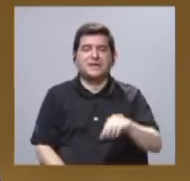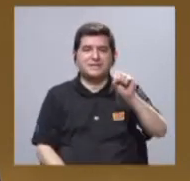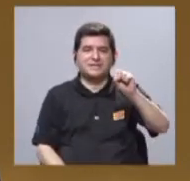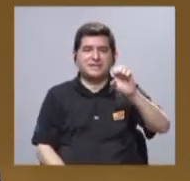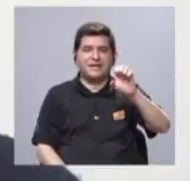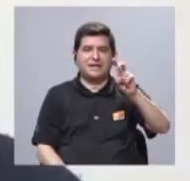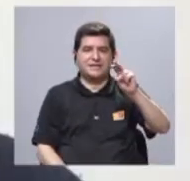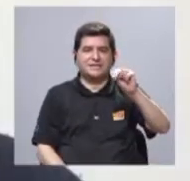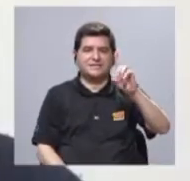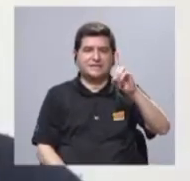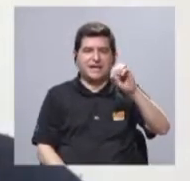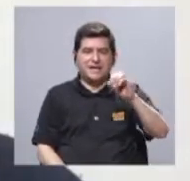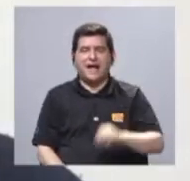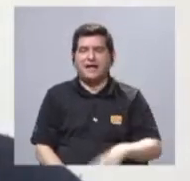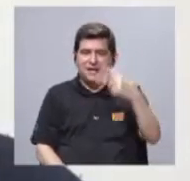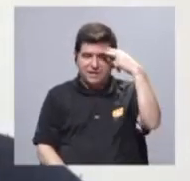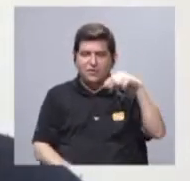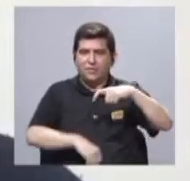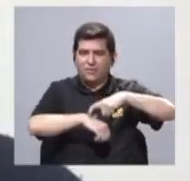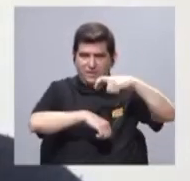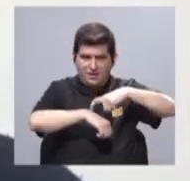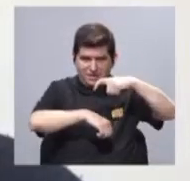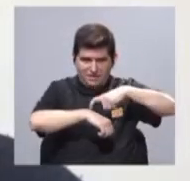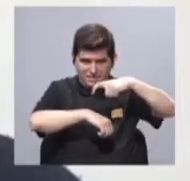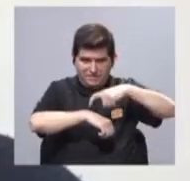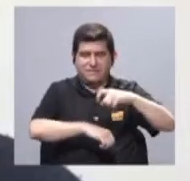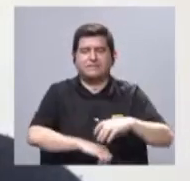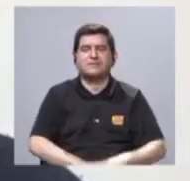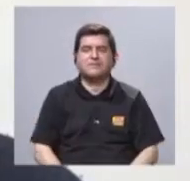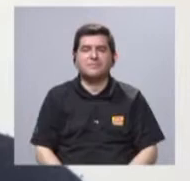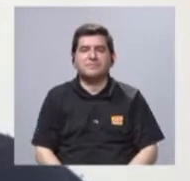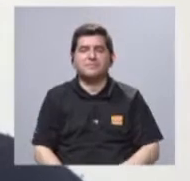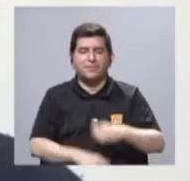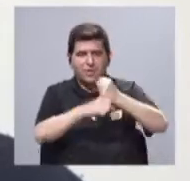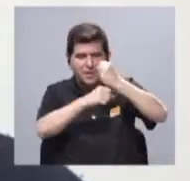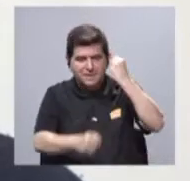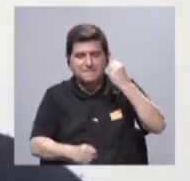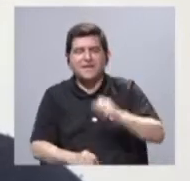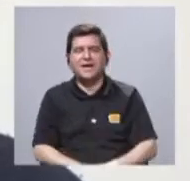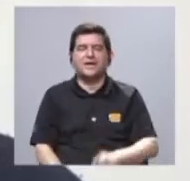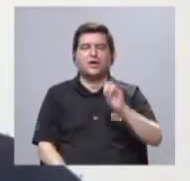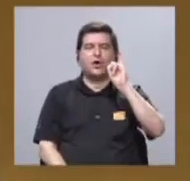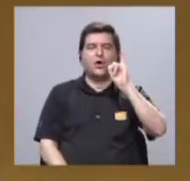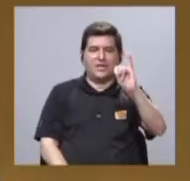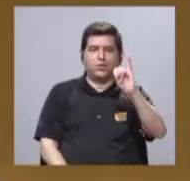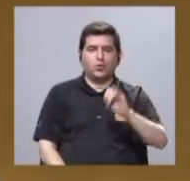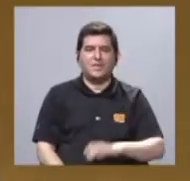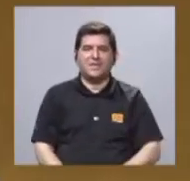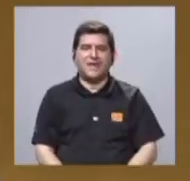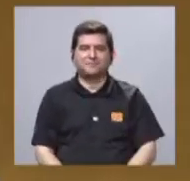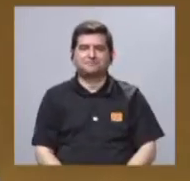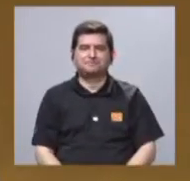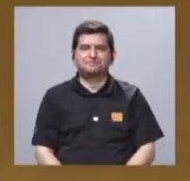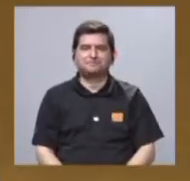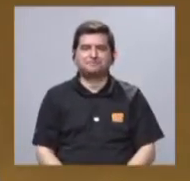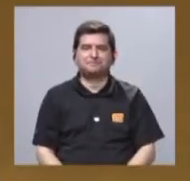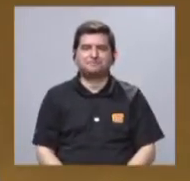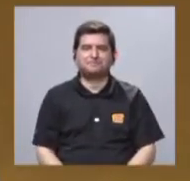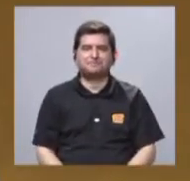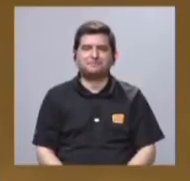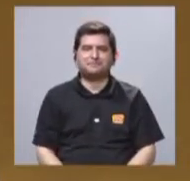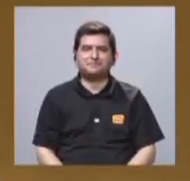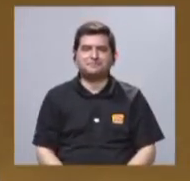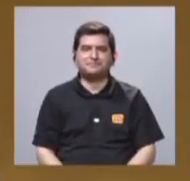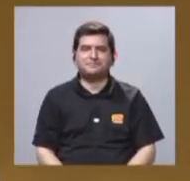y participa del Senado mexicano durante la época de el imperio de Iturbide,